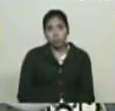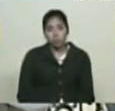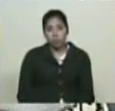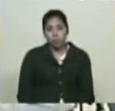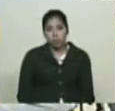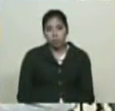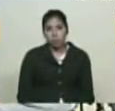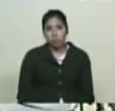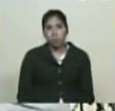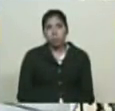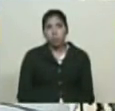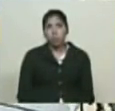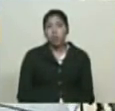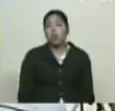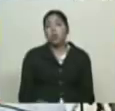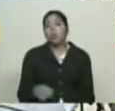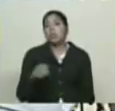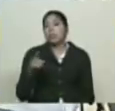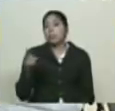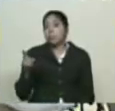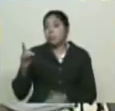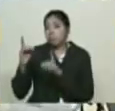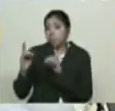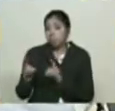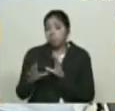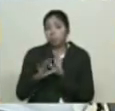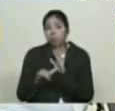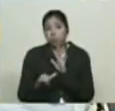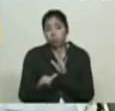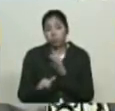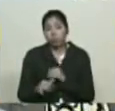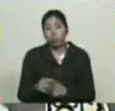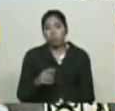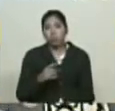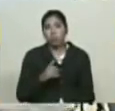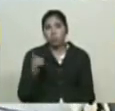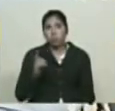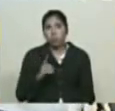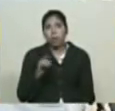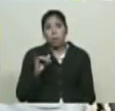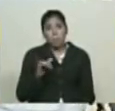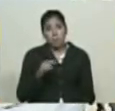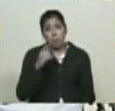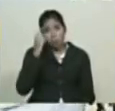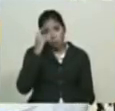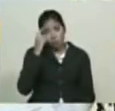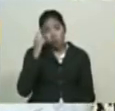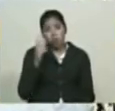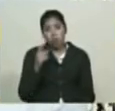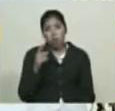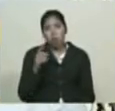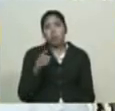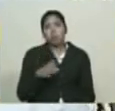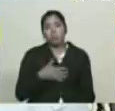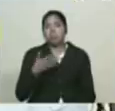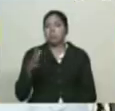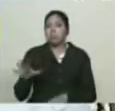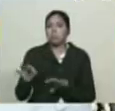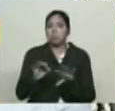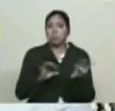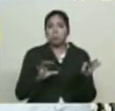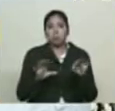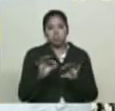si así lo decidiera la constituyente y el poder electoral, el mismo 22 de abril se elegiría la Asamblea